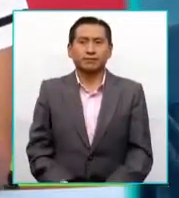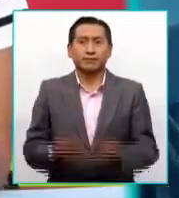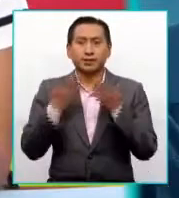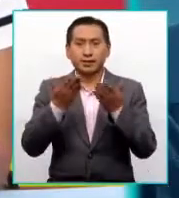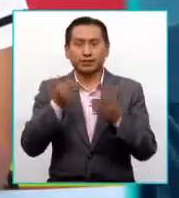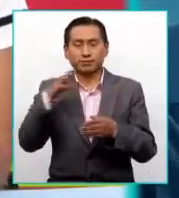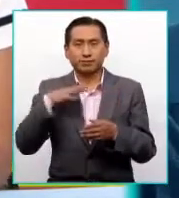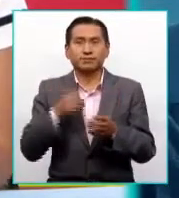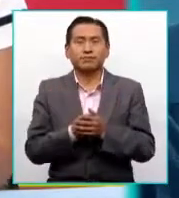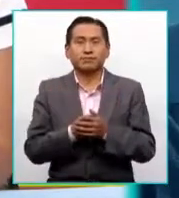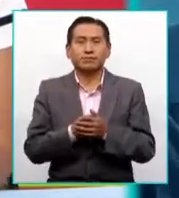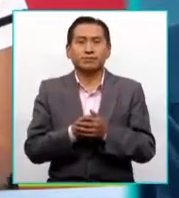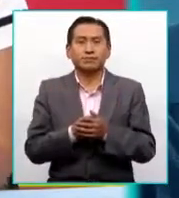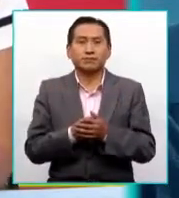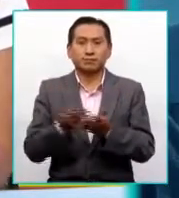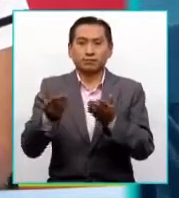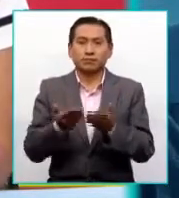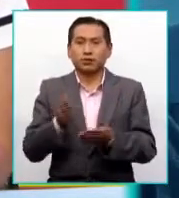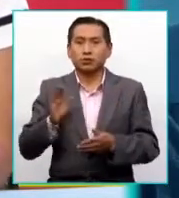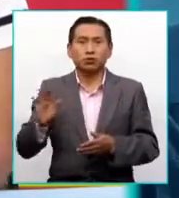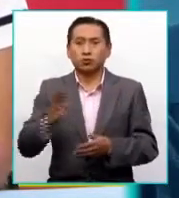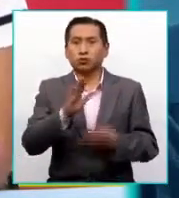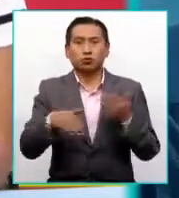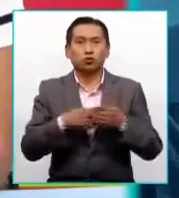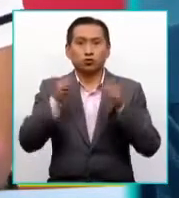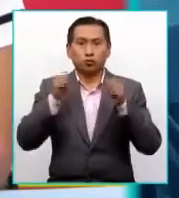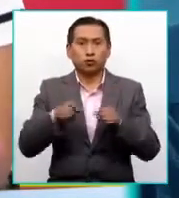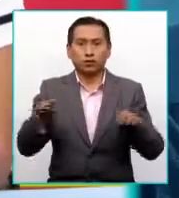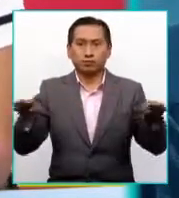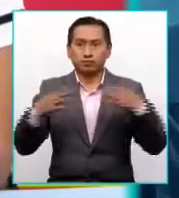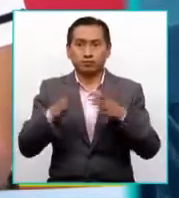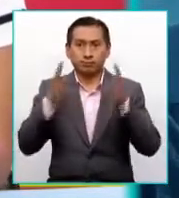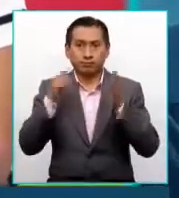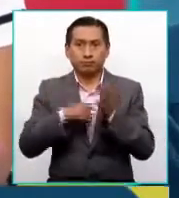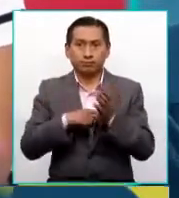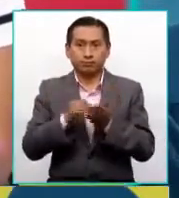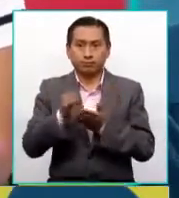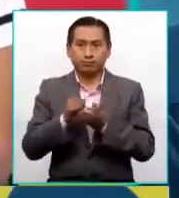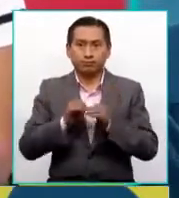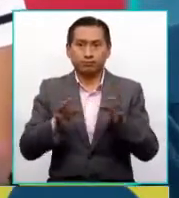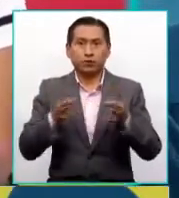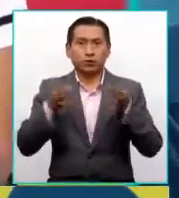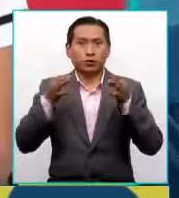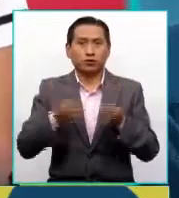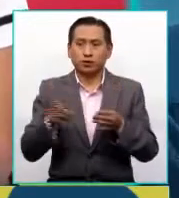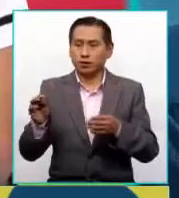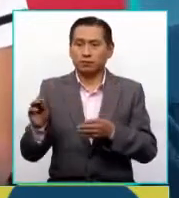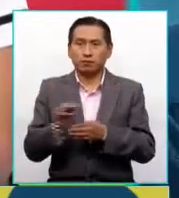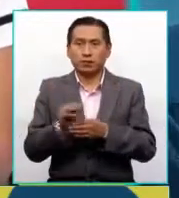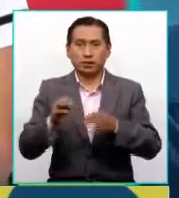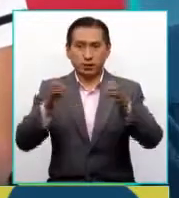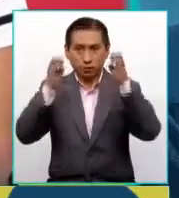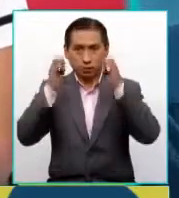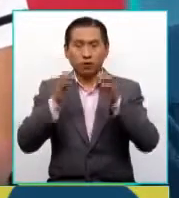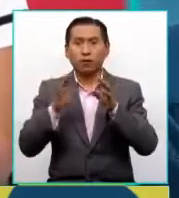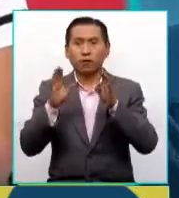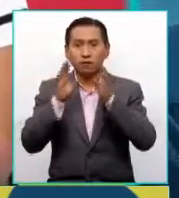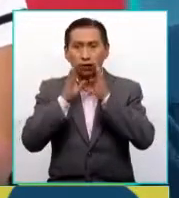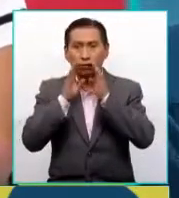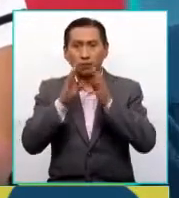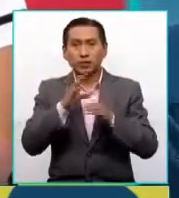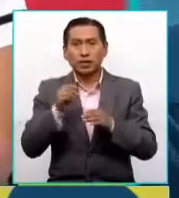Gracias, Saraí. Hace la invitación a toda la población para que nos puedan seguir por las redes oficiales del Ministerio de Educación, por Facebook y